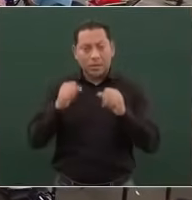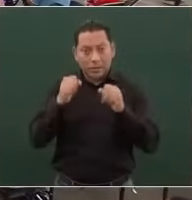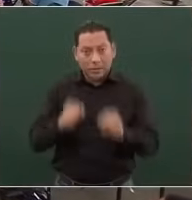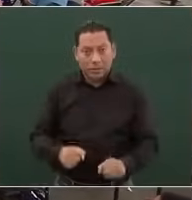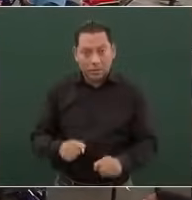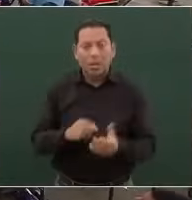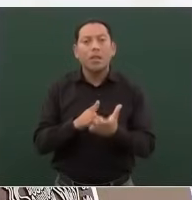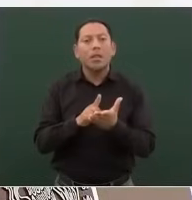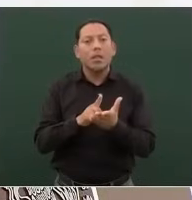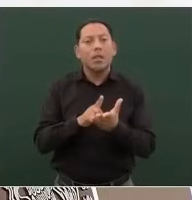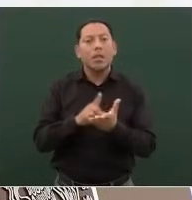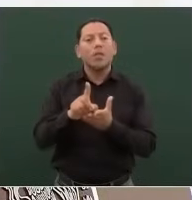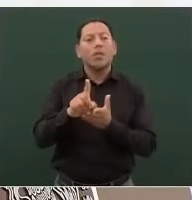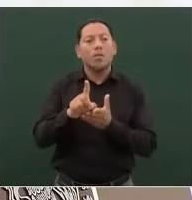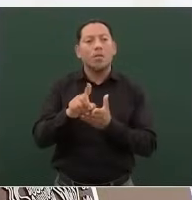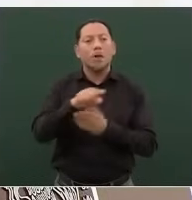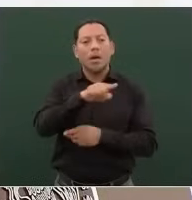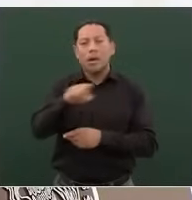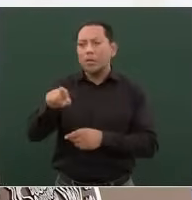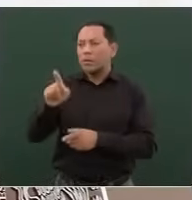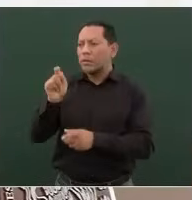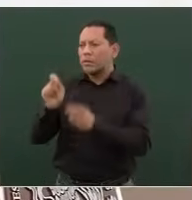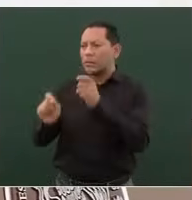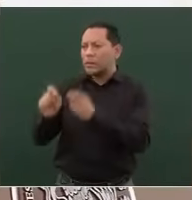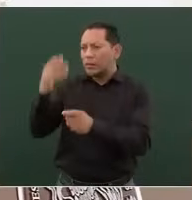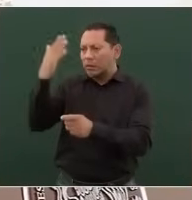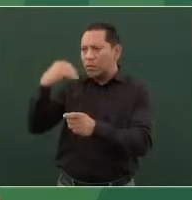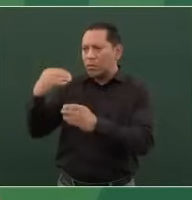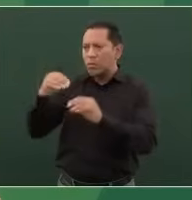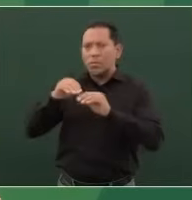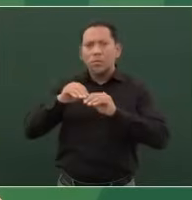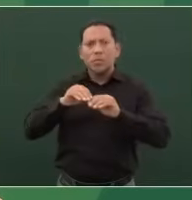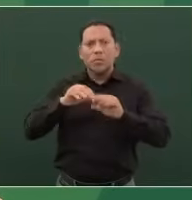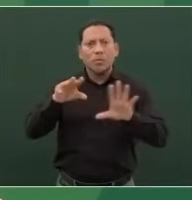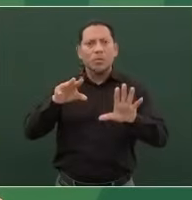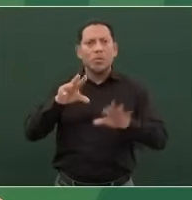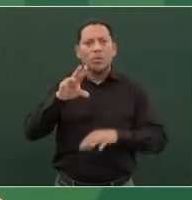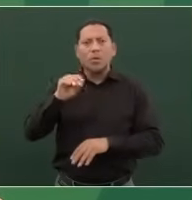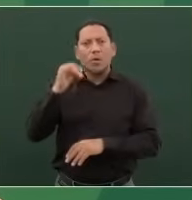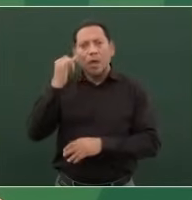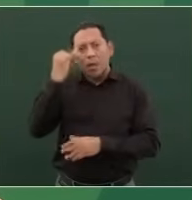a la información y no editorializar.